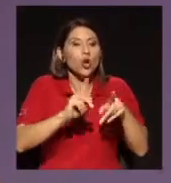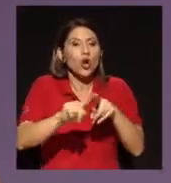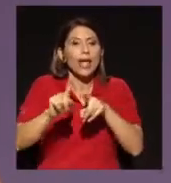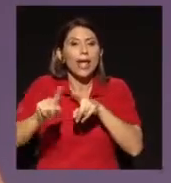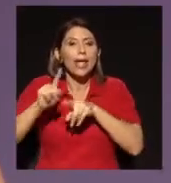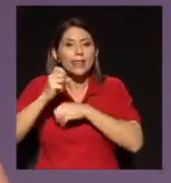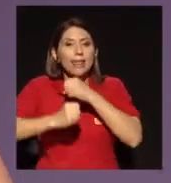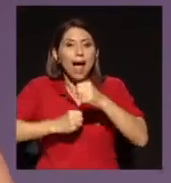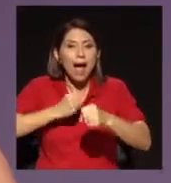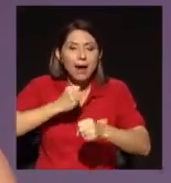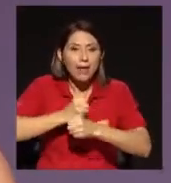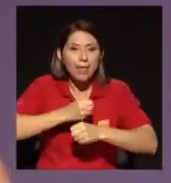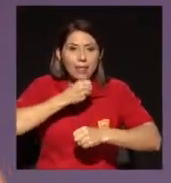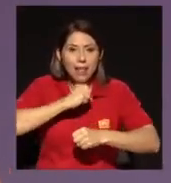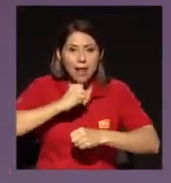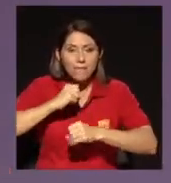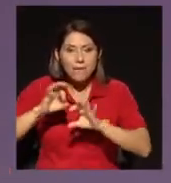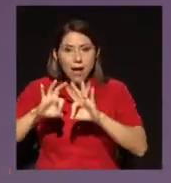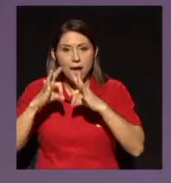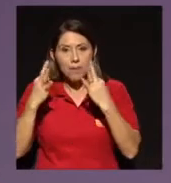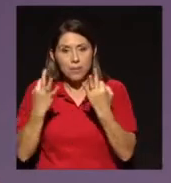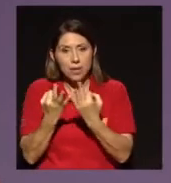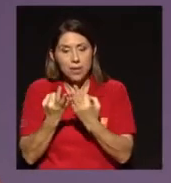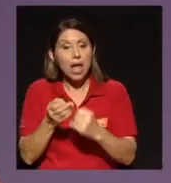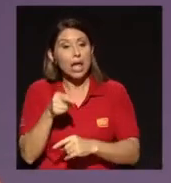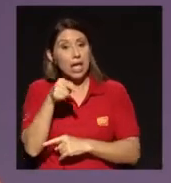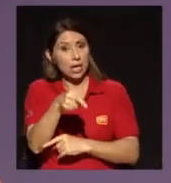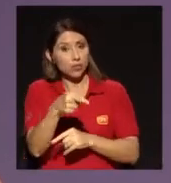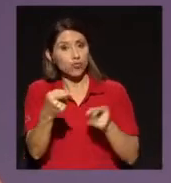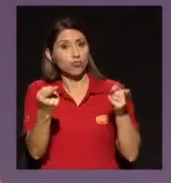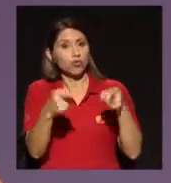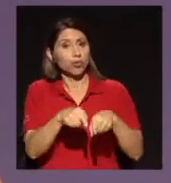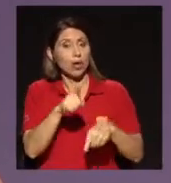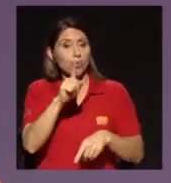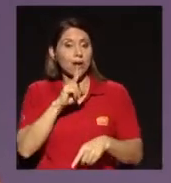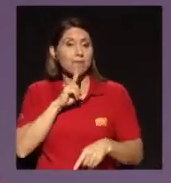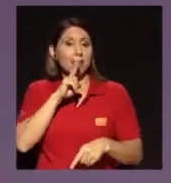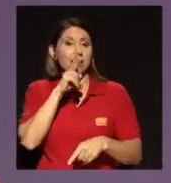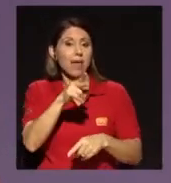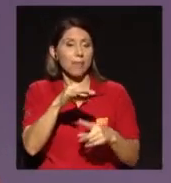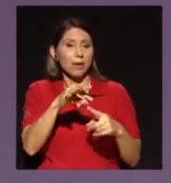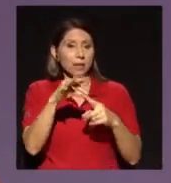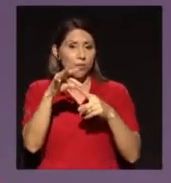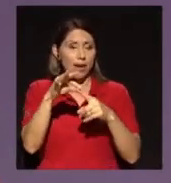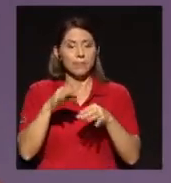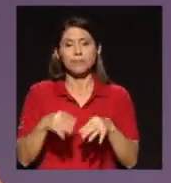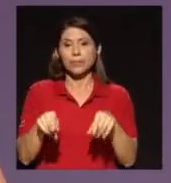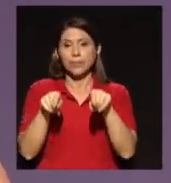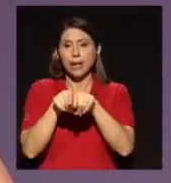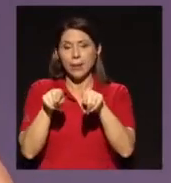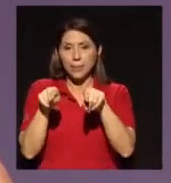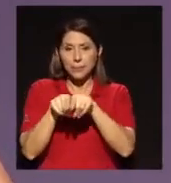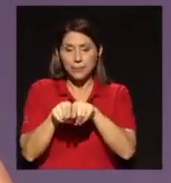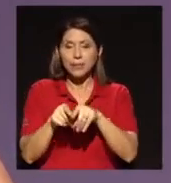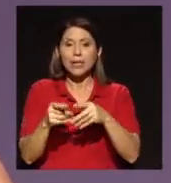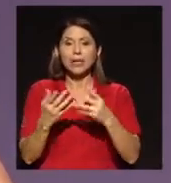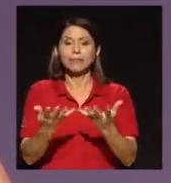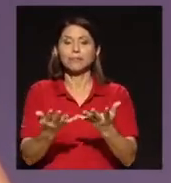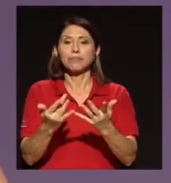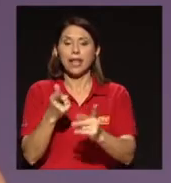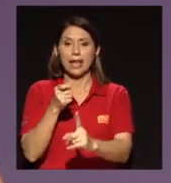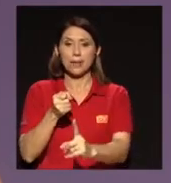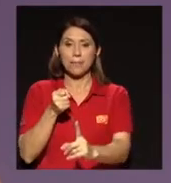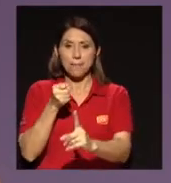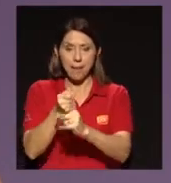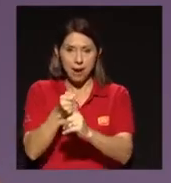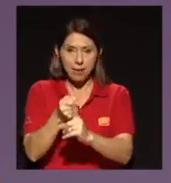etcétera, eso nos da una realidad particular. También tenemos, digamos, lo que es el impacto